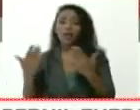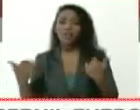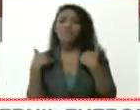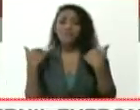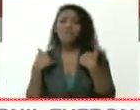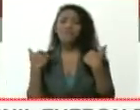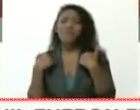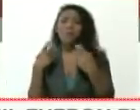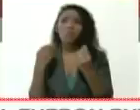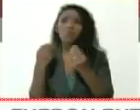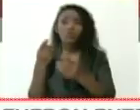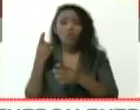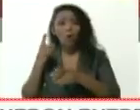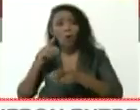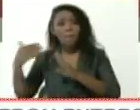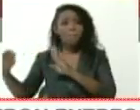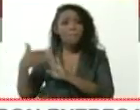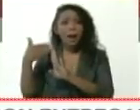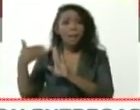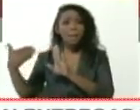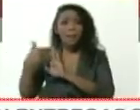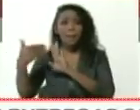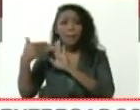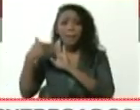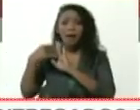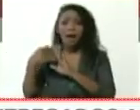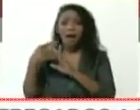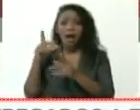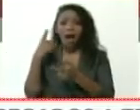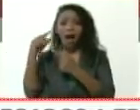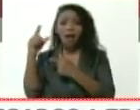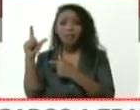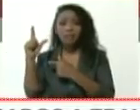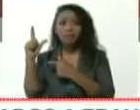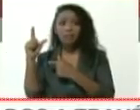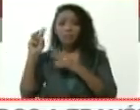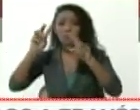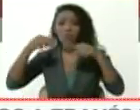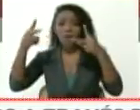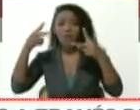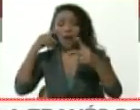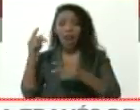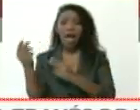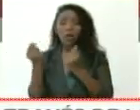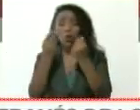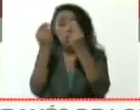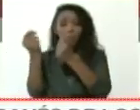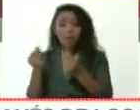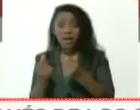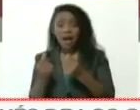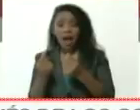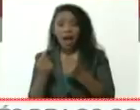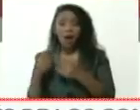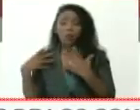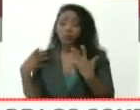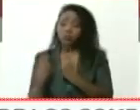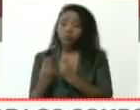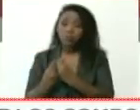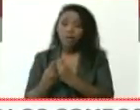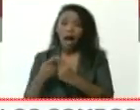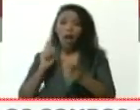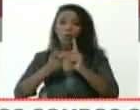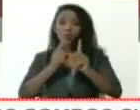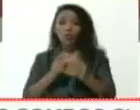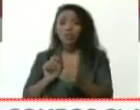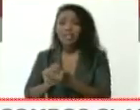embates, hay fenómenos nuevos en la economía, hay algunos compañeros, compatriotas que se han ido